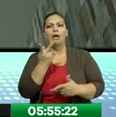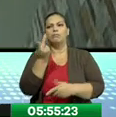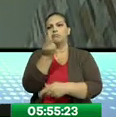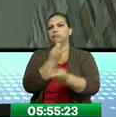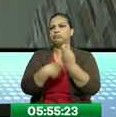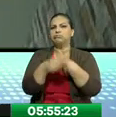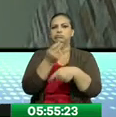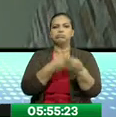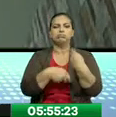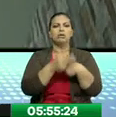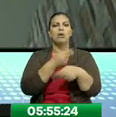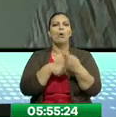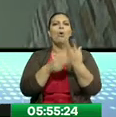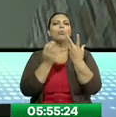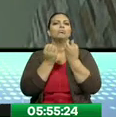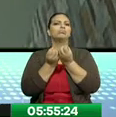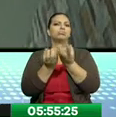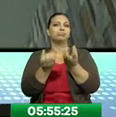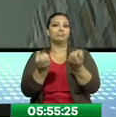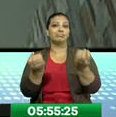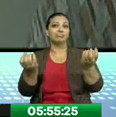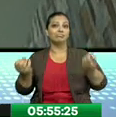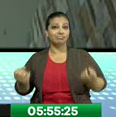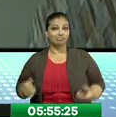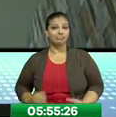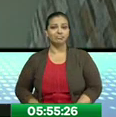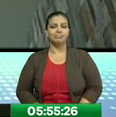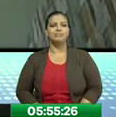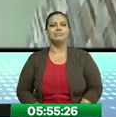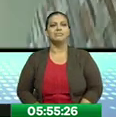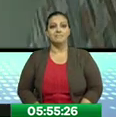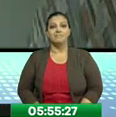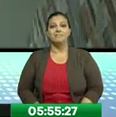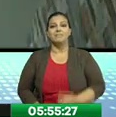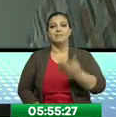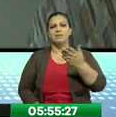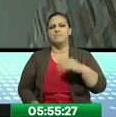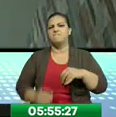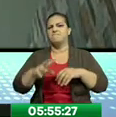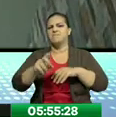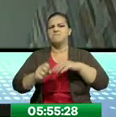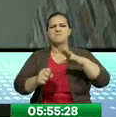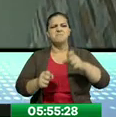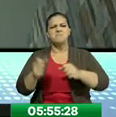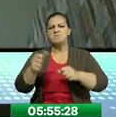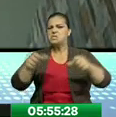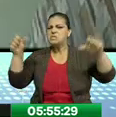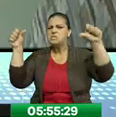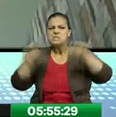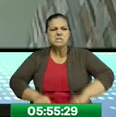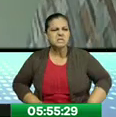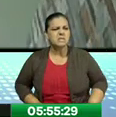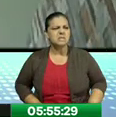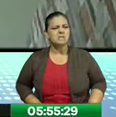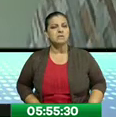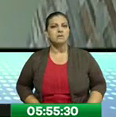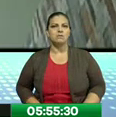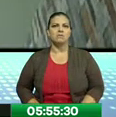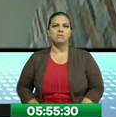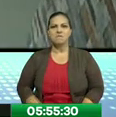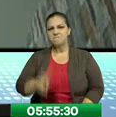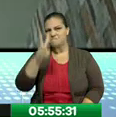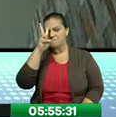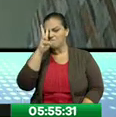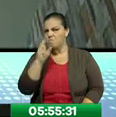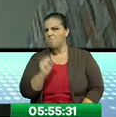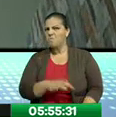es bueno ahí. Pero es muy, muy negativo. Entonces, estos delincuentes, estos papanatas inútiles, inservibles, se aprovechan de la situación para cometer su fechoría.